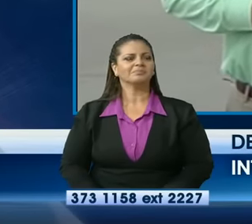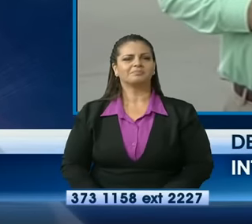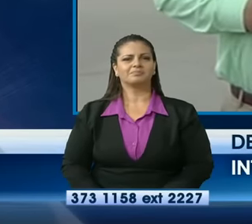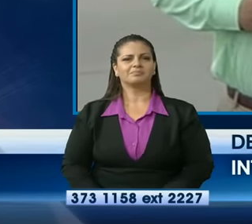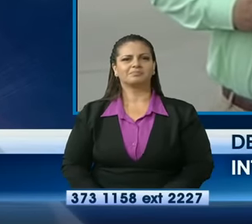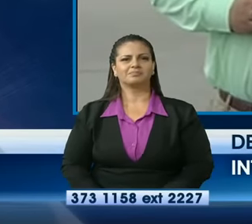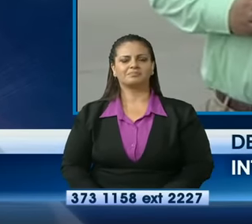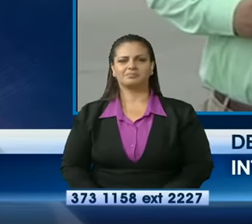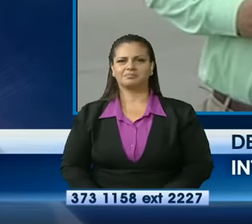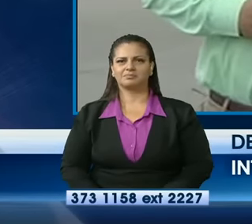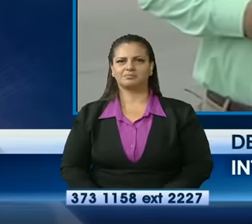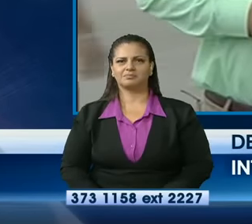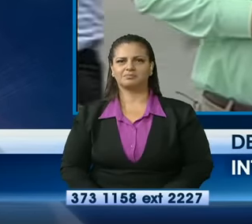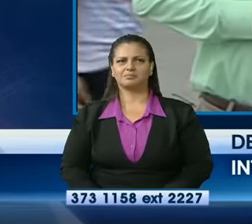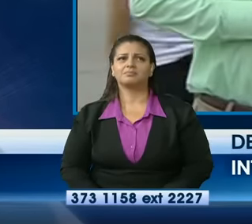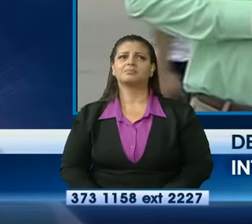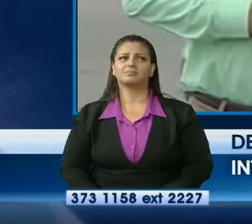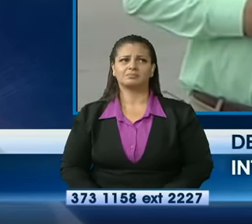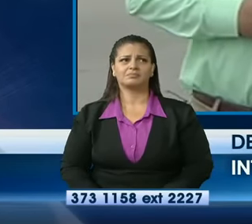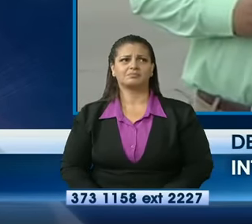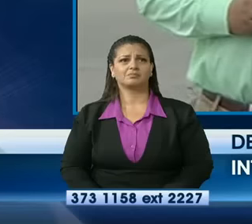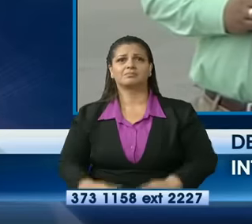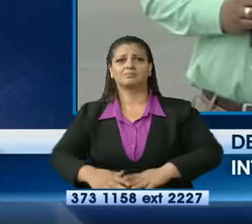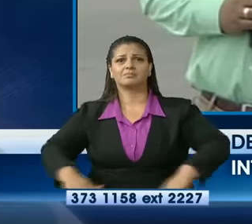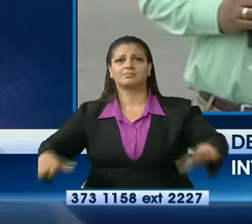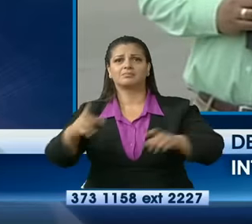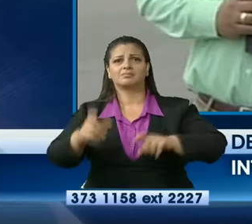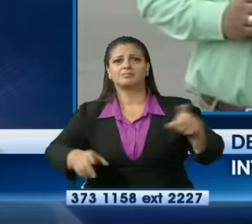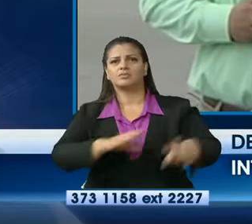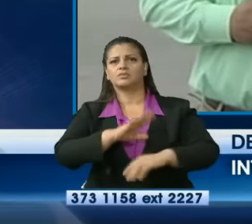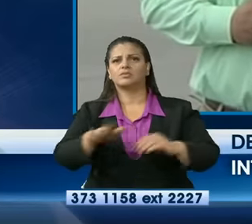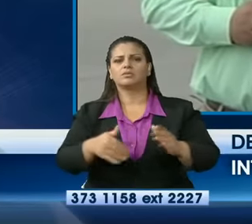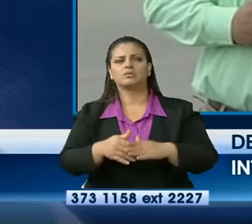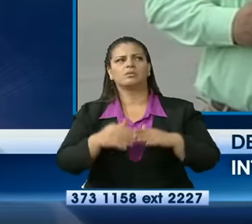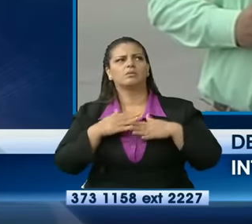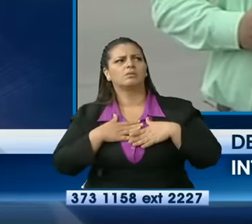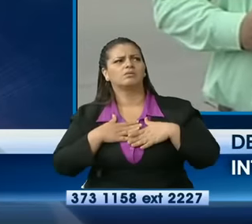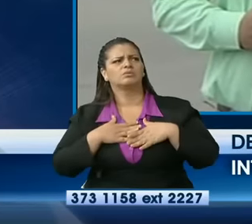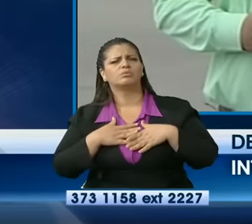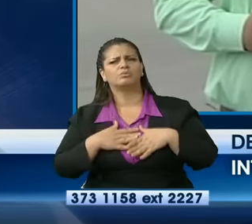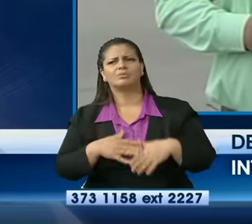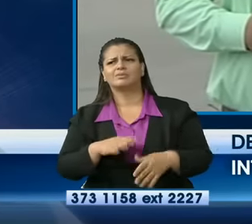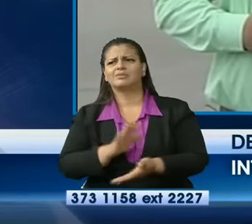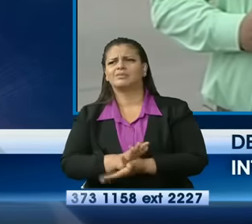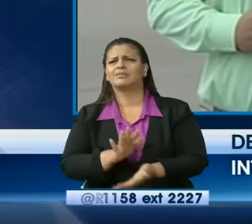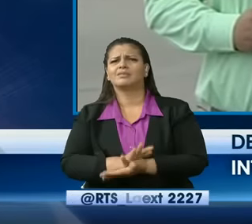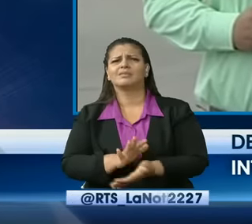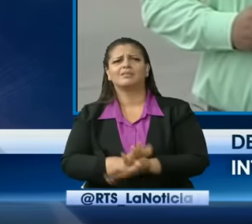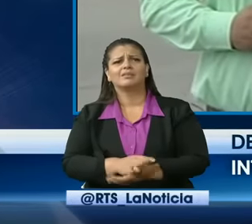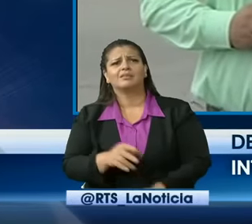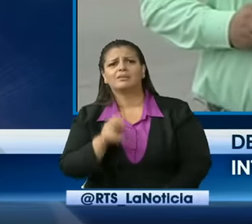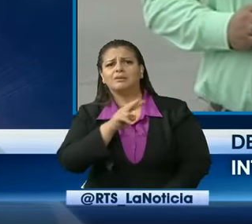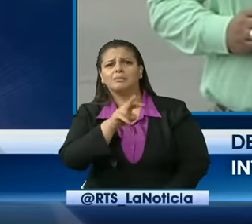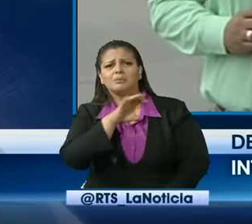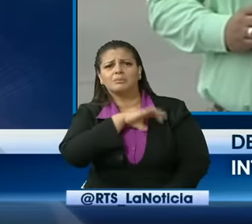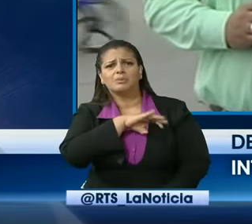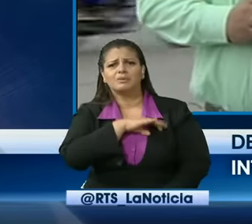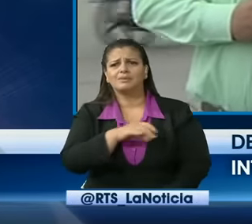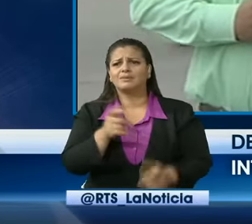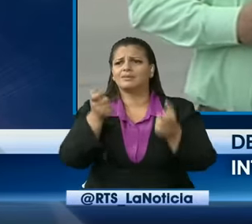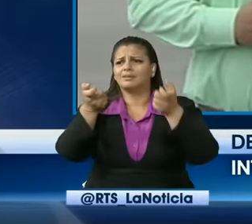y que eso le traiga también tranquilidad a la ciudadanía para que pueda denunciar, Hugo, Roselena, y que se pueda